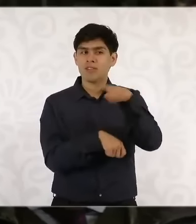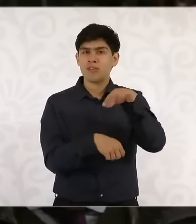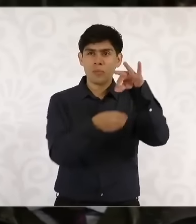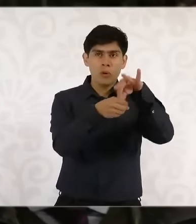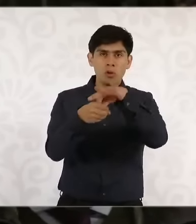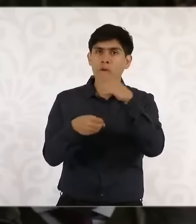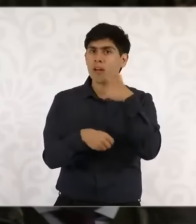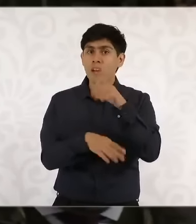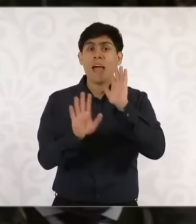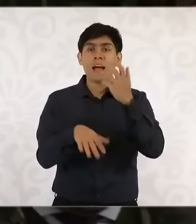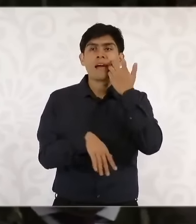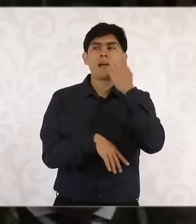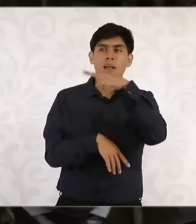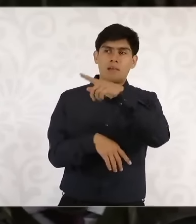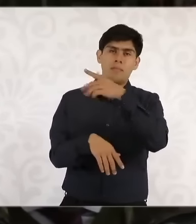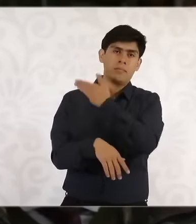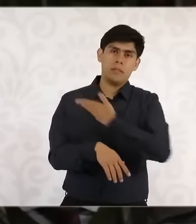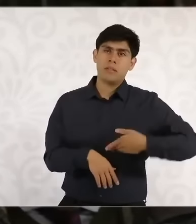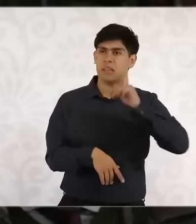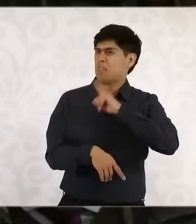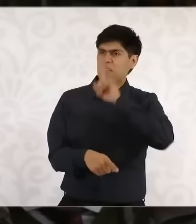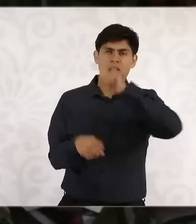le preguntábamos, ¿cuál es tu propuesta?